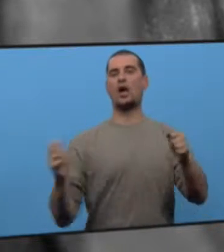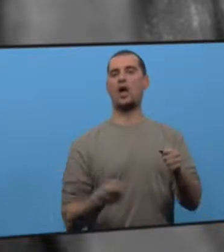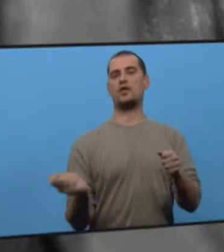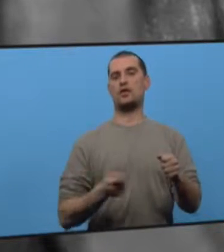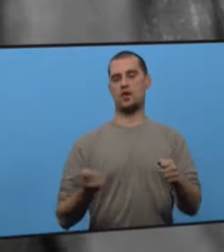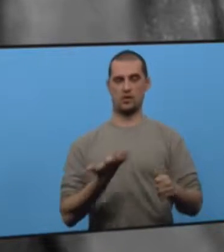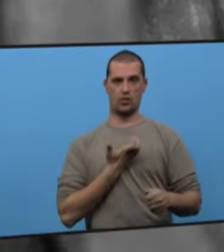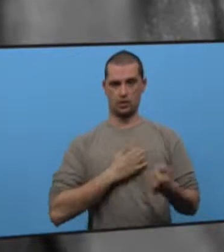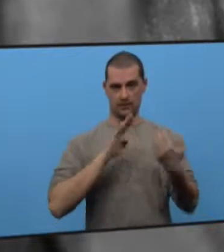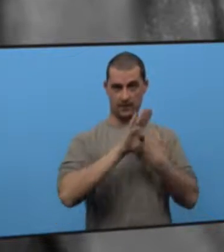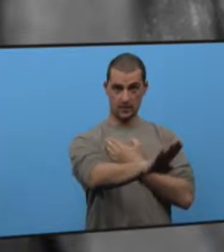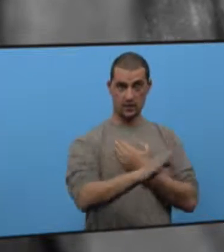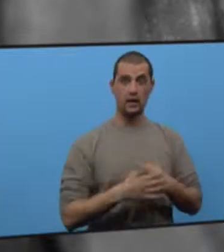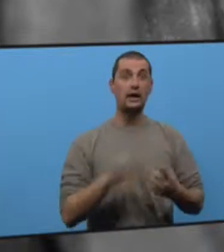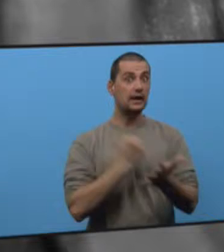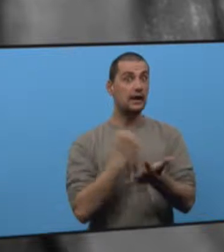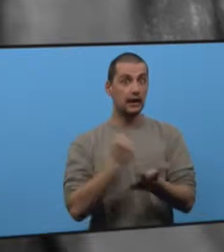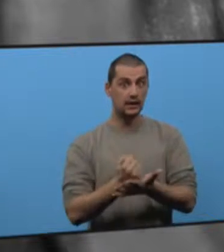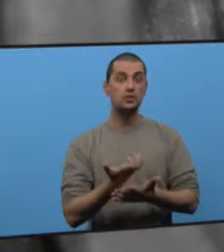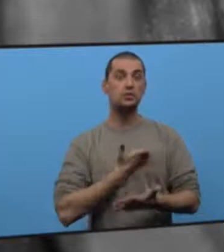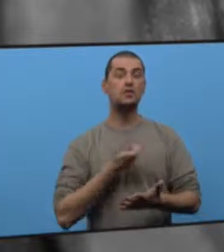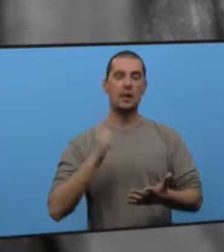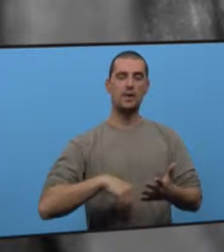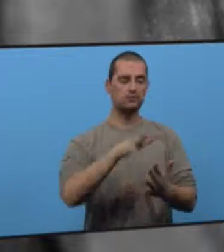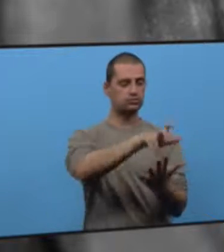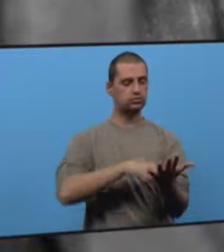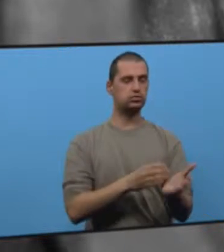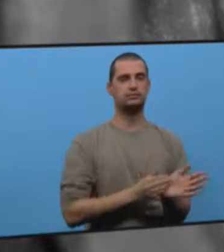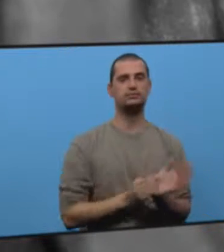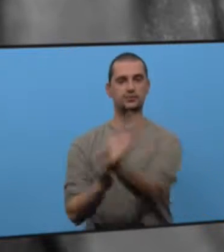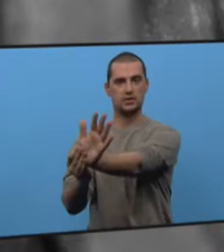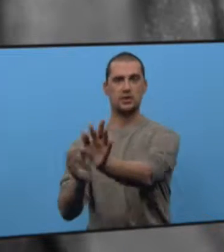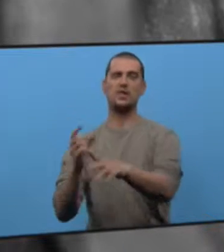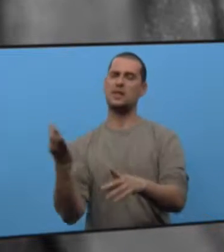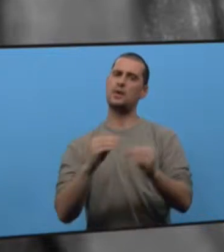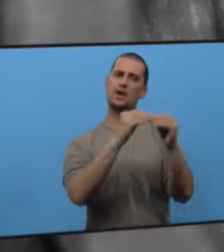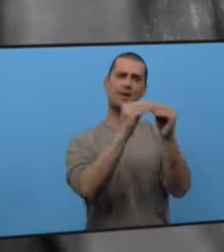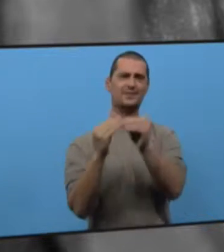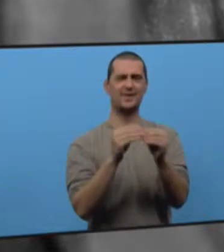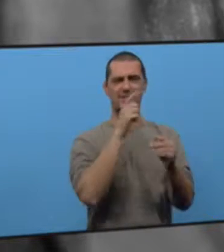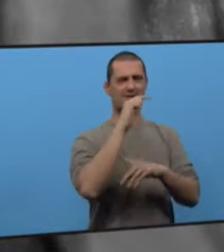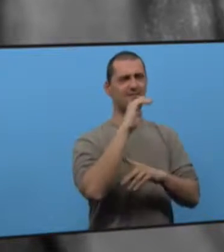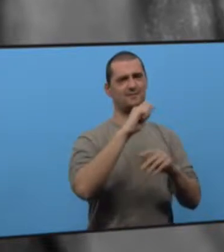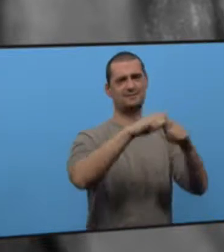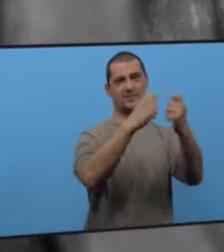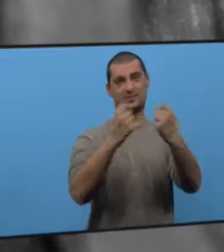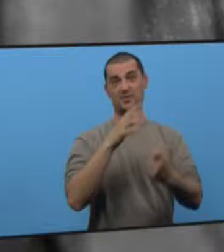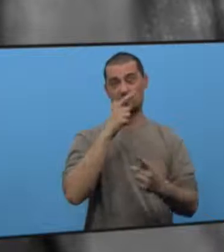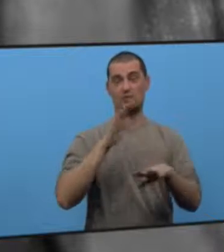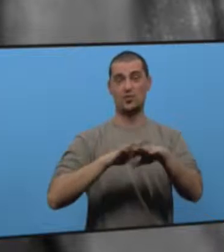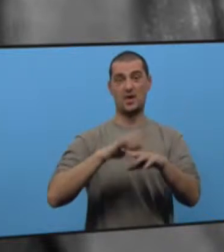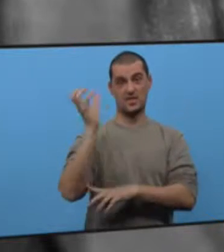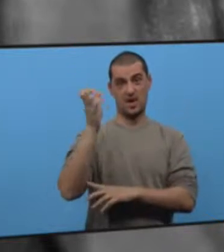Concello Vilalbés. No Rexistro Municipal presentaron un escrito exixindo a reparación urxente dos danos agravados polos últimos